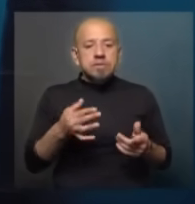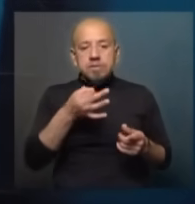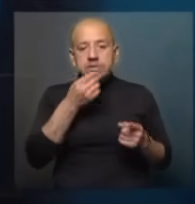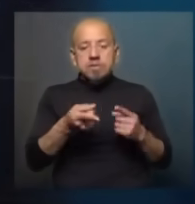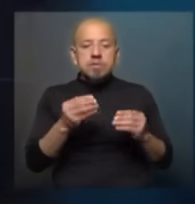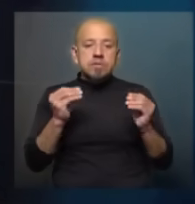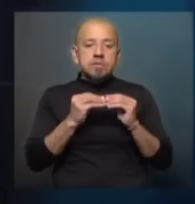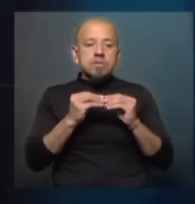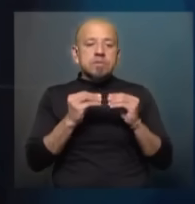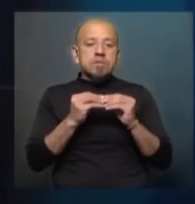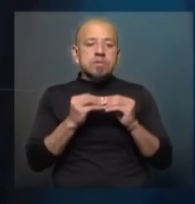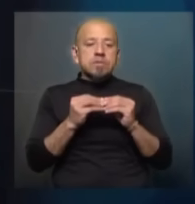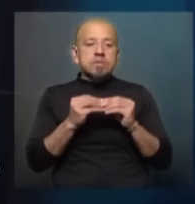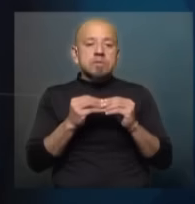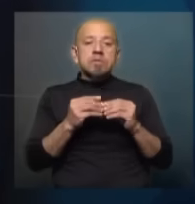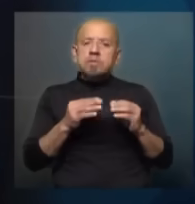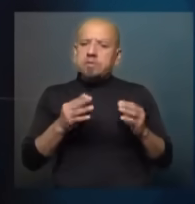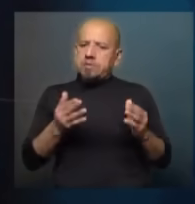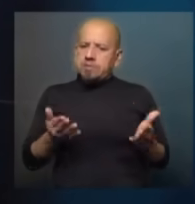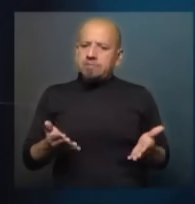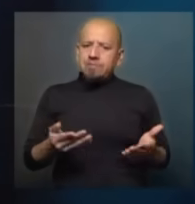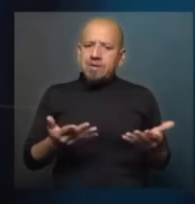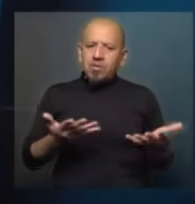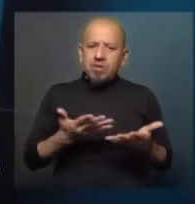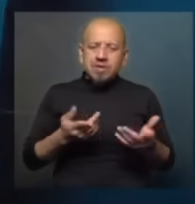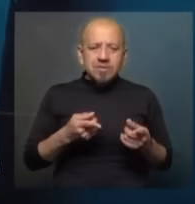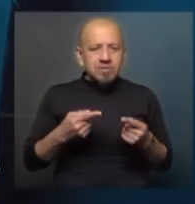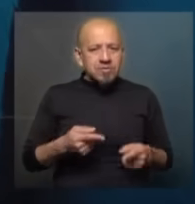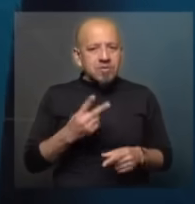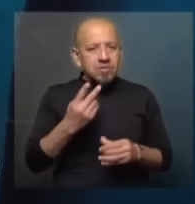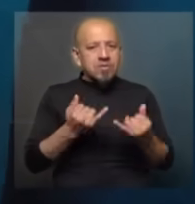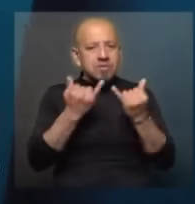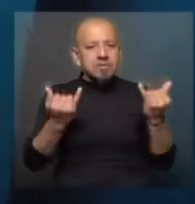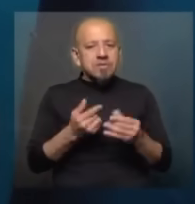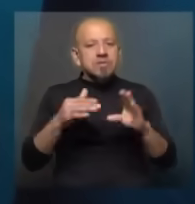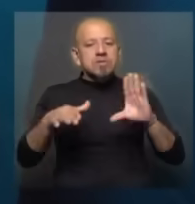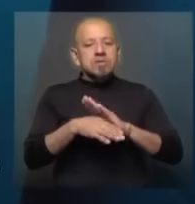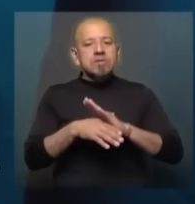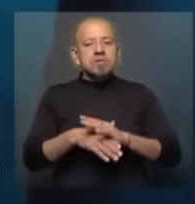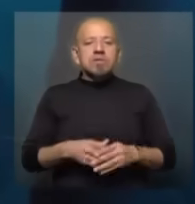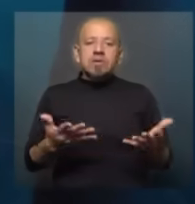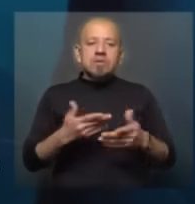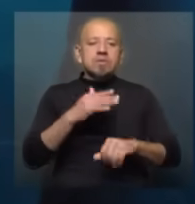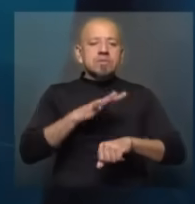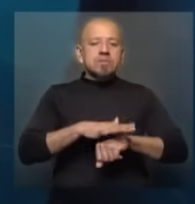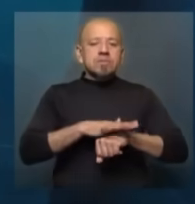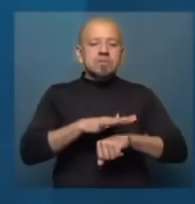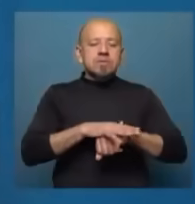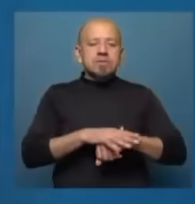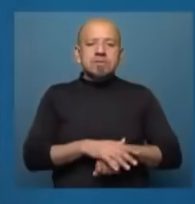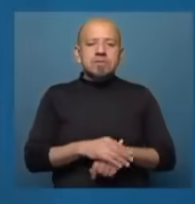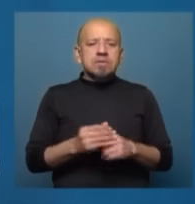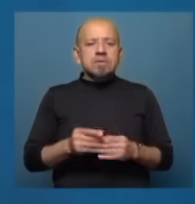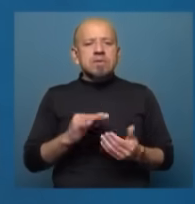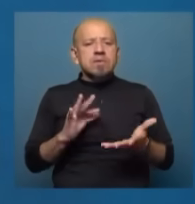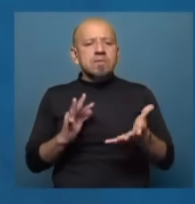mi compañero resultó un poco inoportuno que sea dos días sió que justo fue en este momento no O sea claro y la forma de